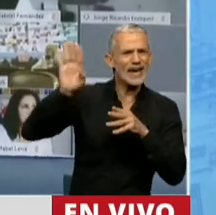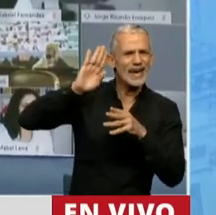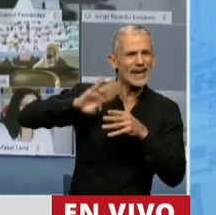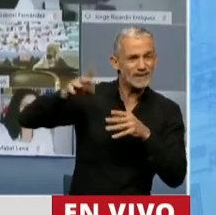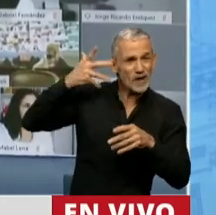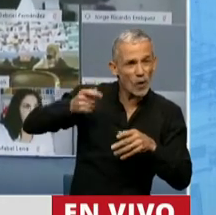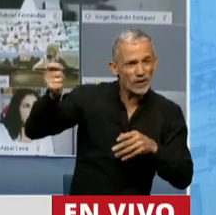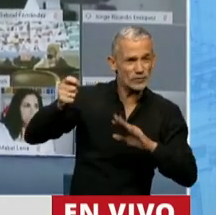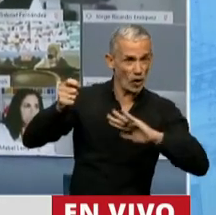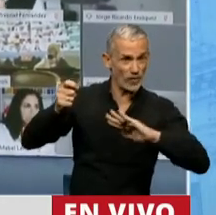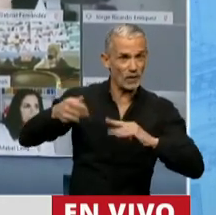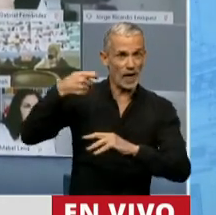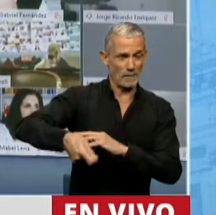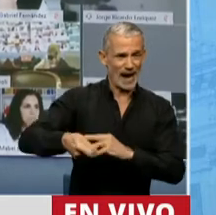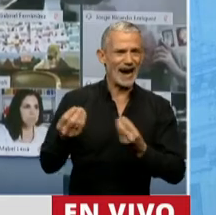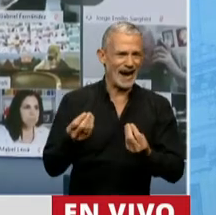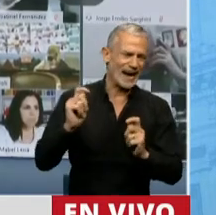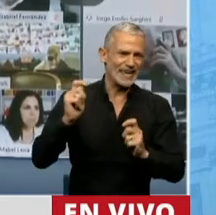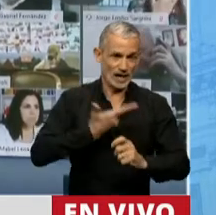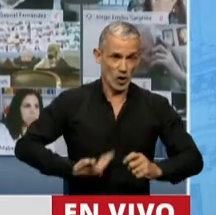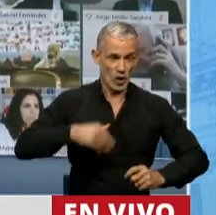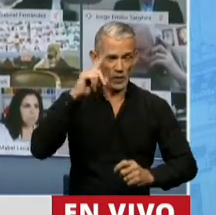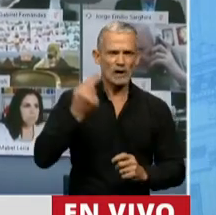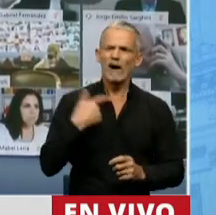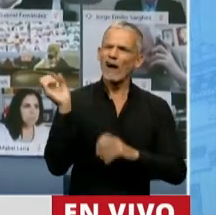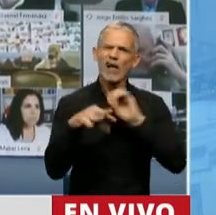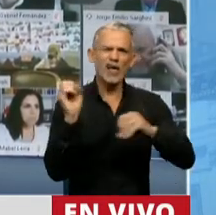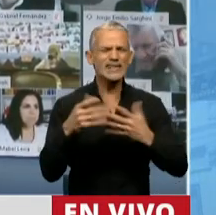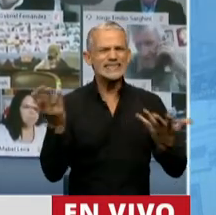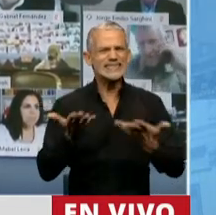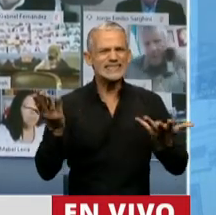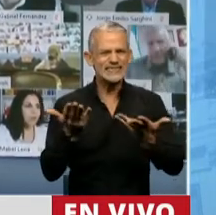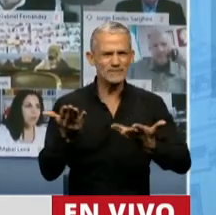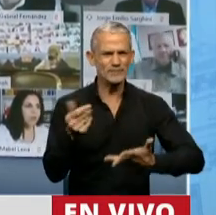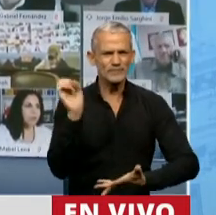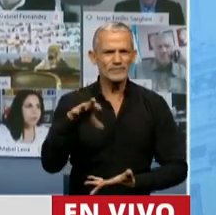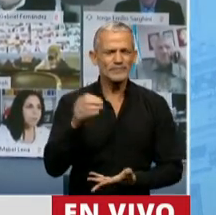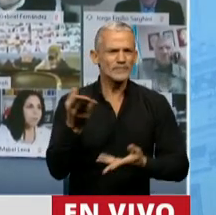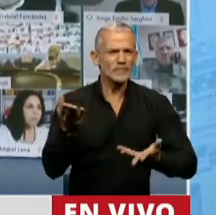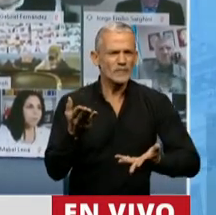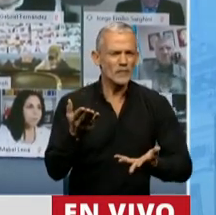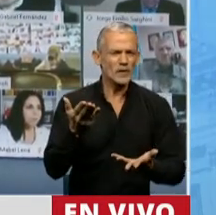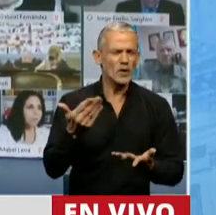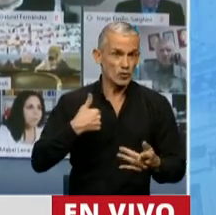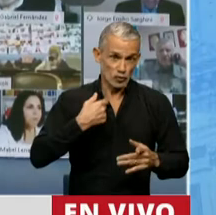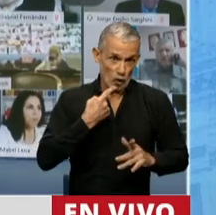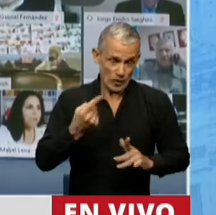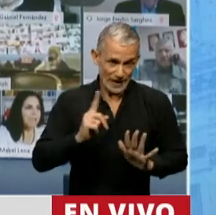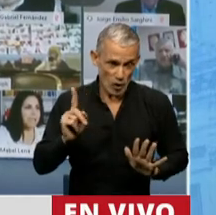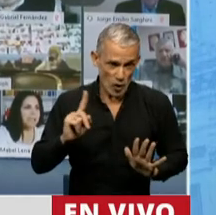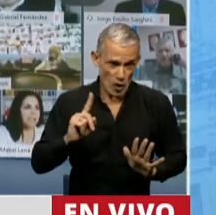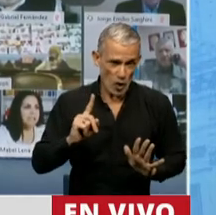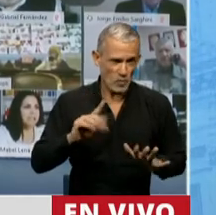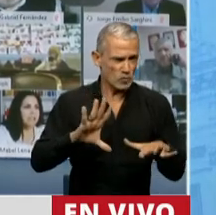los expositores del oficialismo ha sido atacado de una manera absolutamente injusta. No lo digo yo,